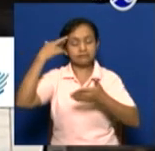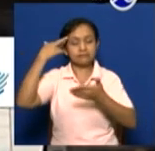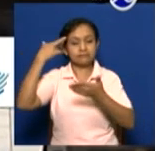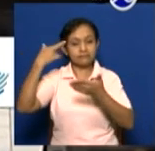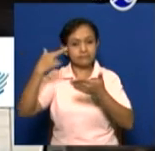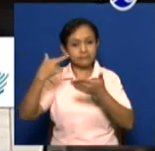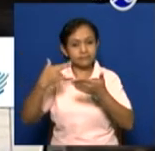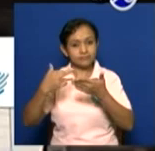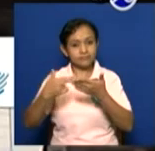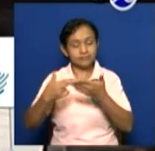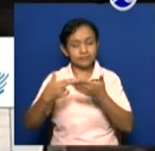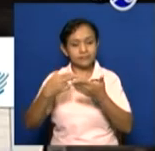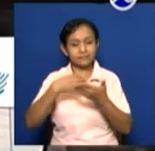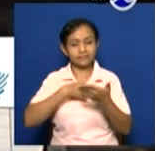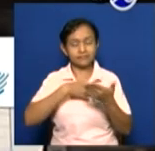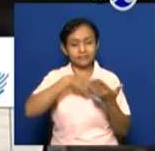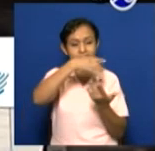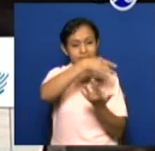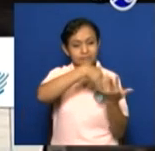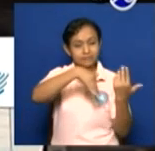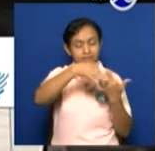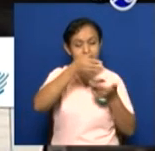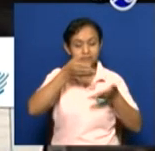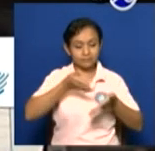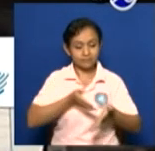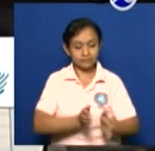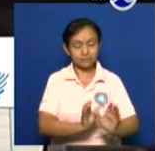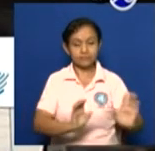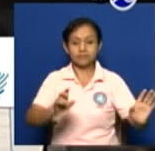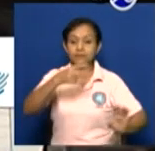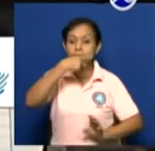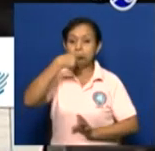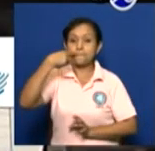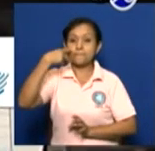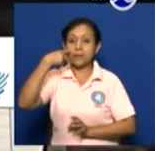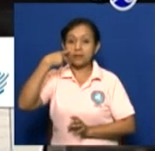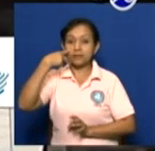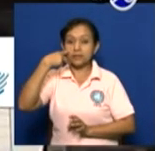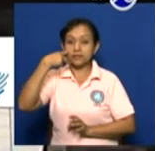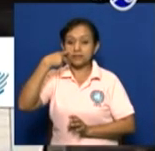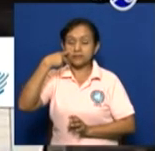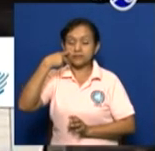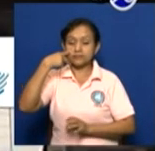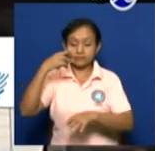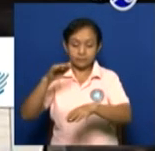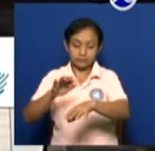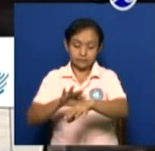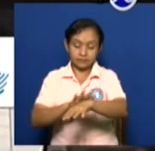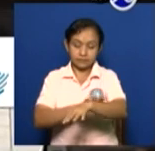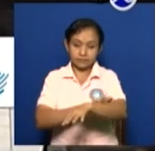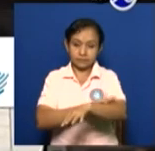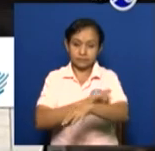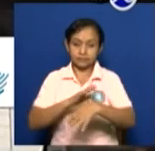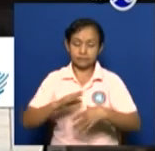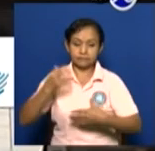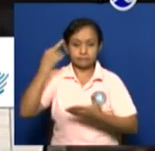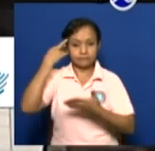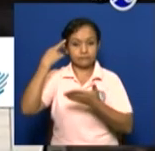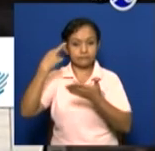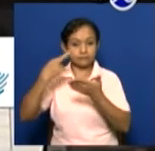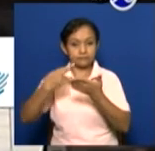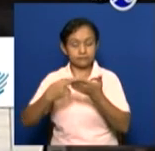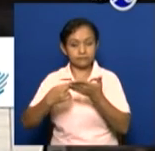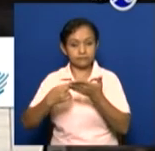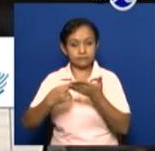su propia relación de niño con su padre y el sentimiento que el recuerdo